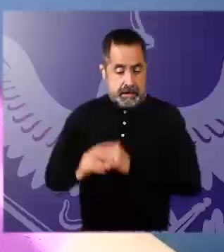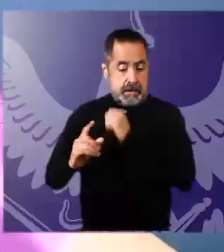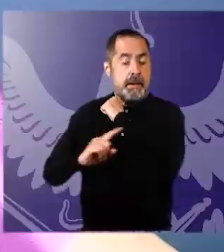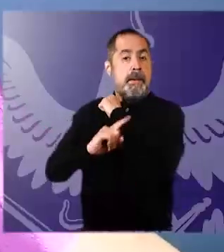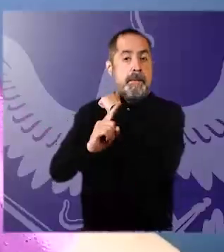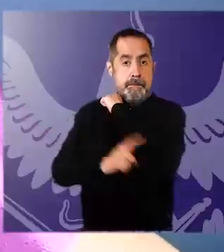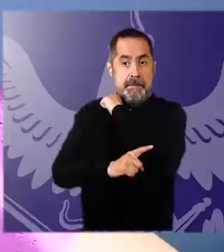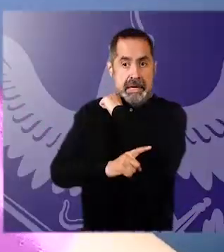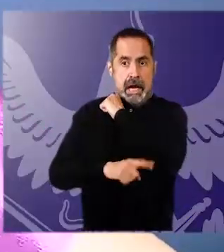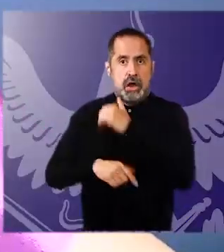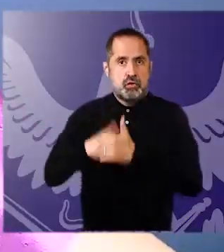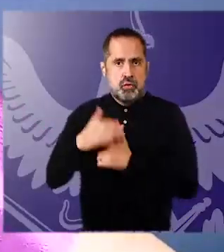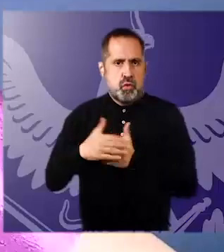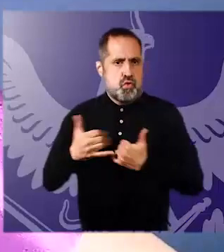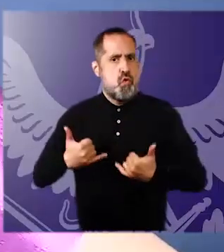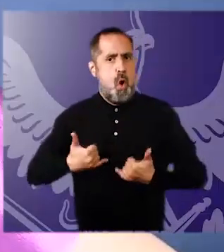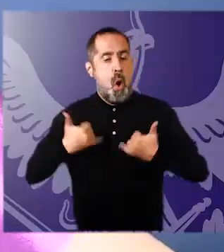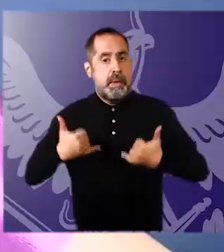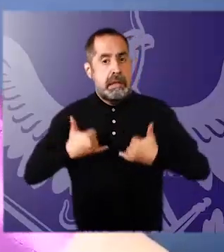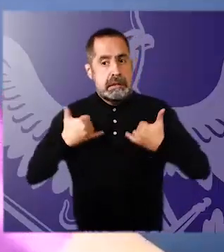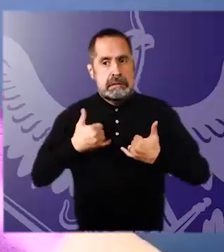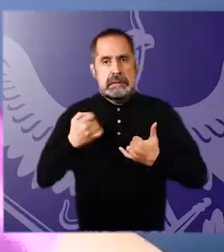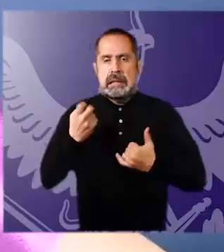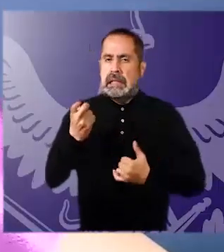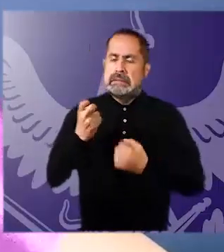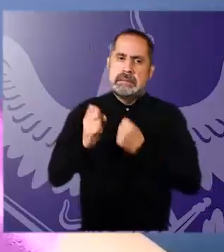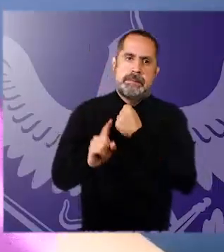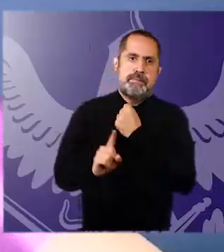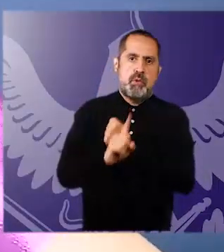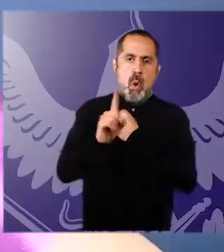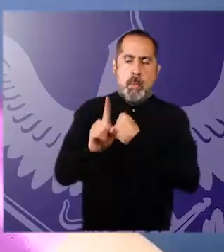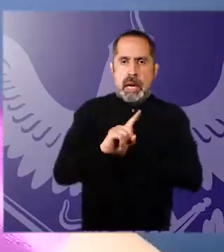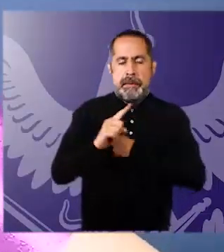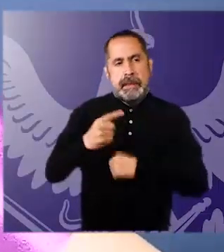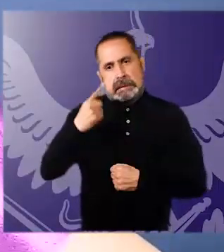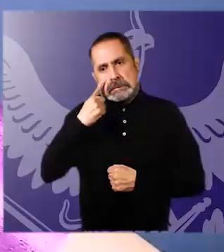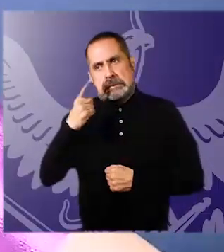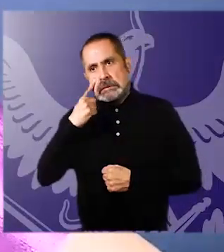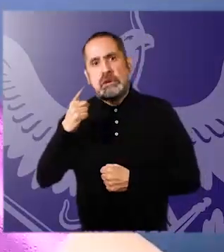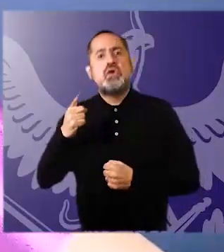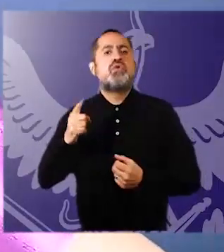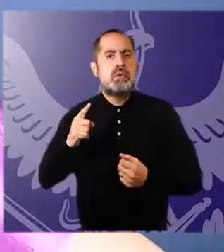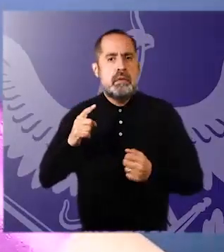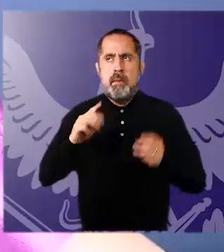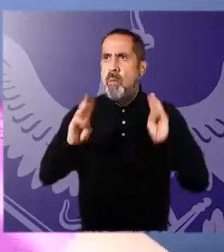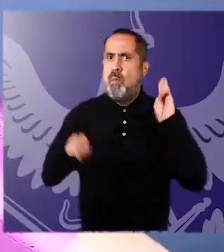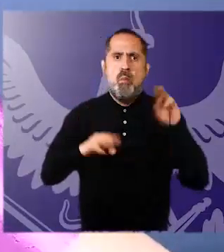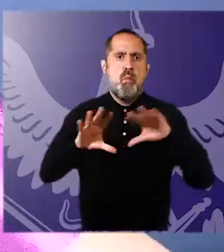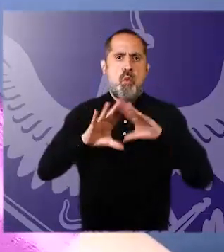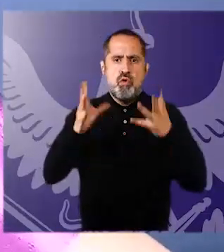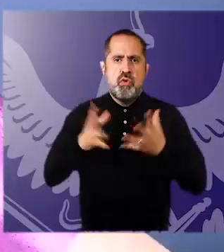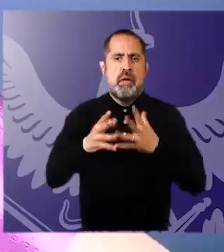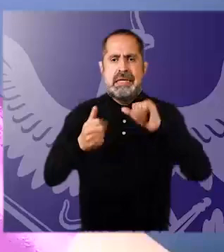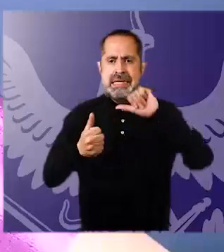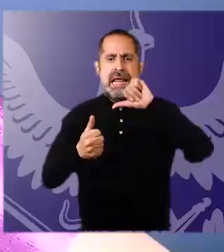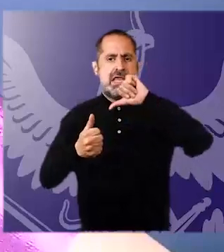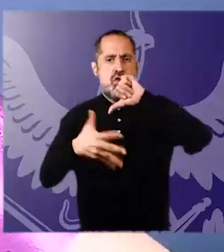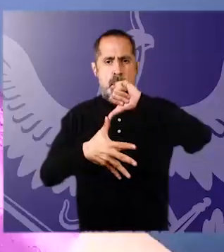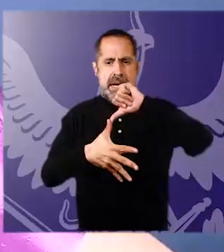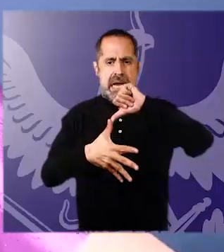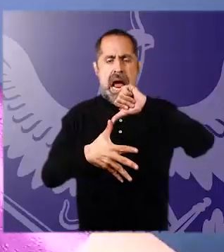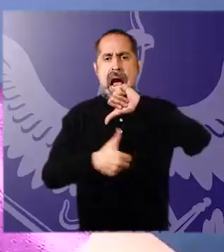El embarazo en adolescentes es una problemática que afecta a todos los países de la